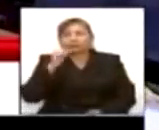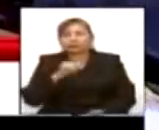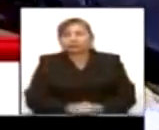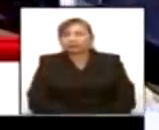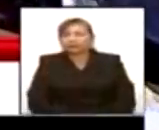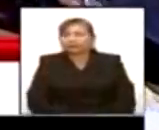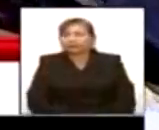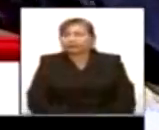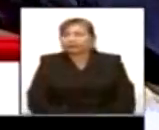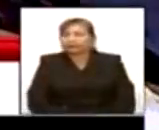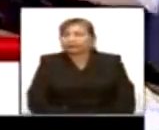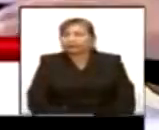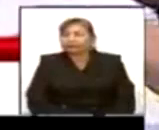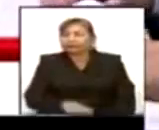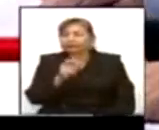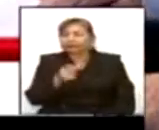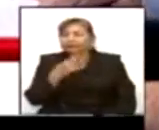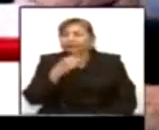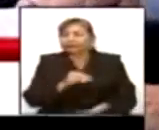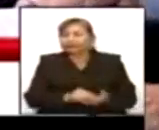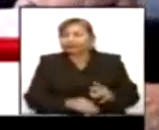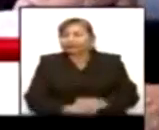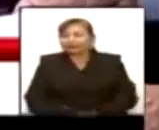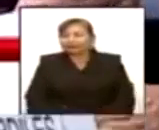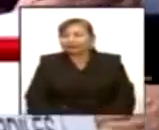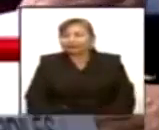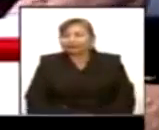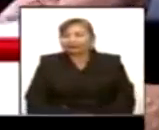derechos para el ser humano?